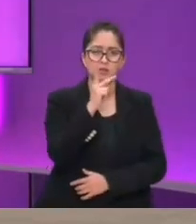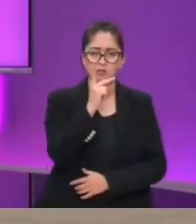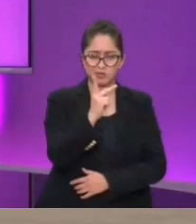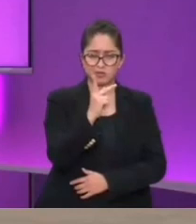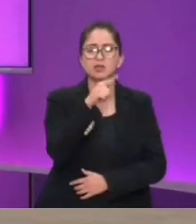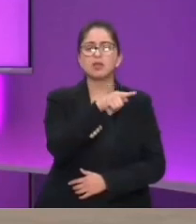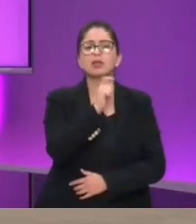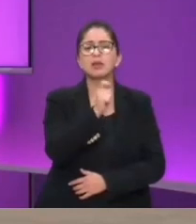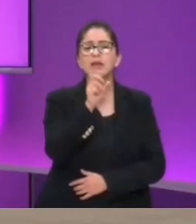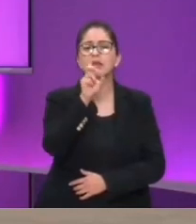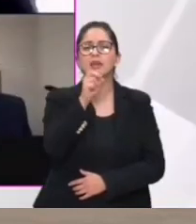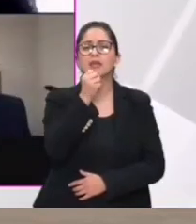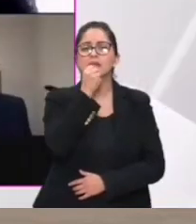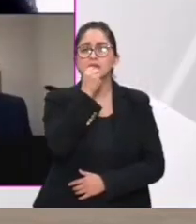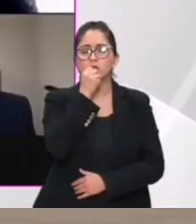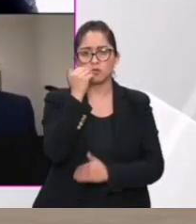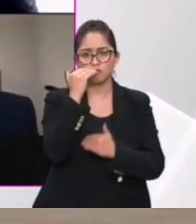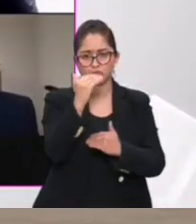voz por 30 segundos.